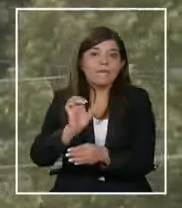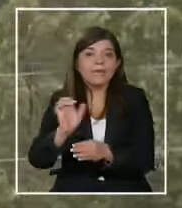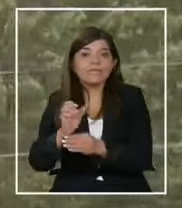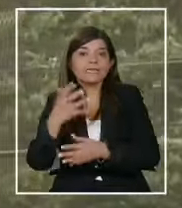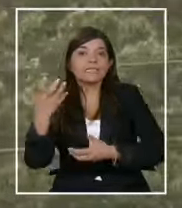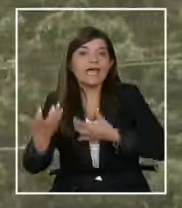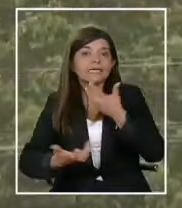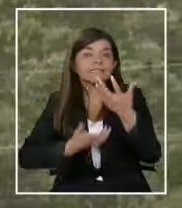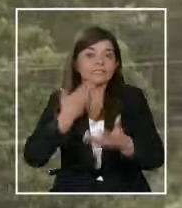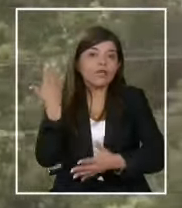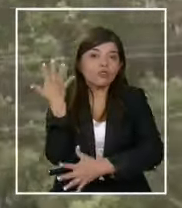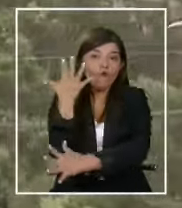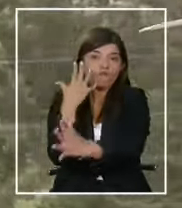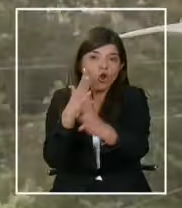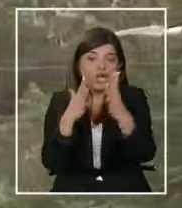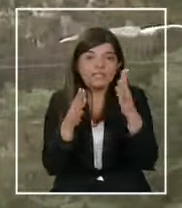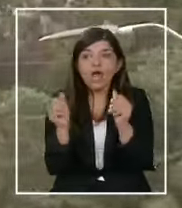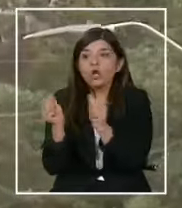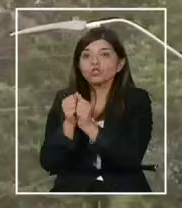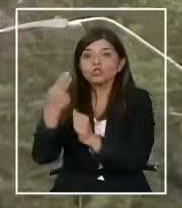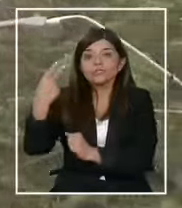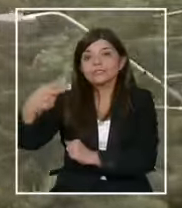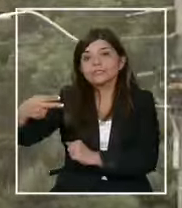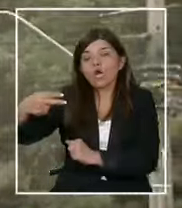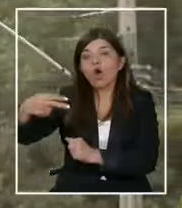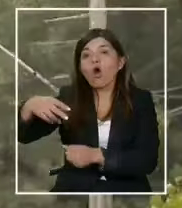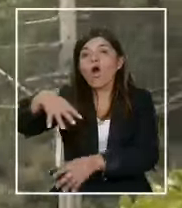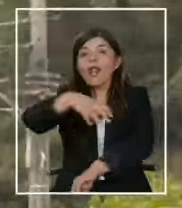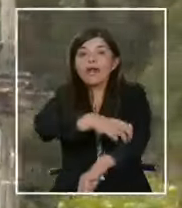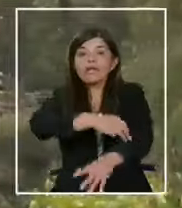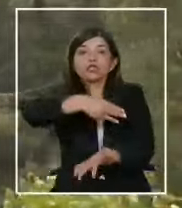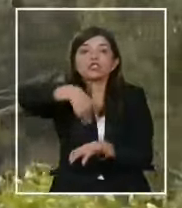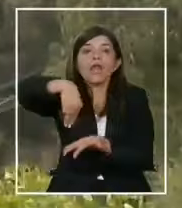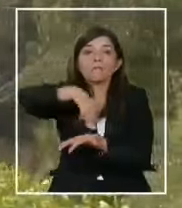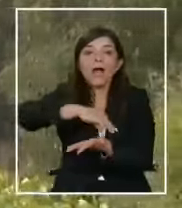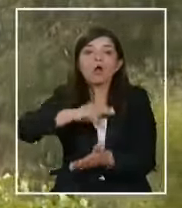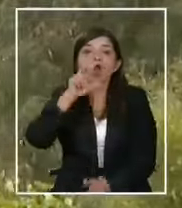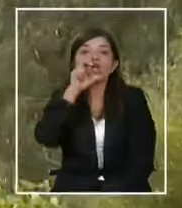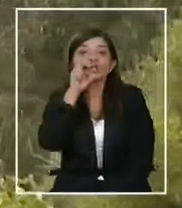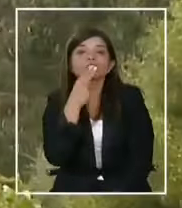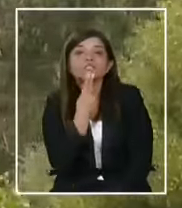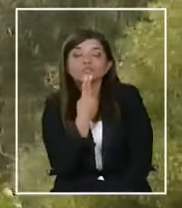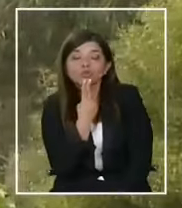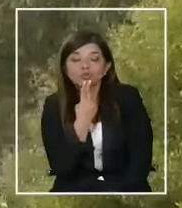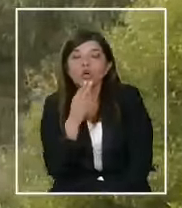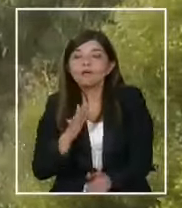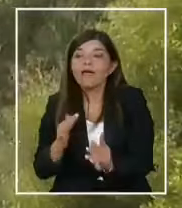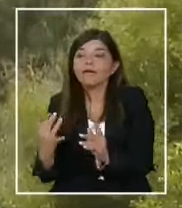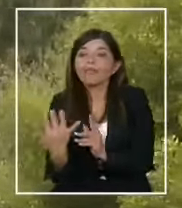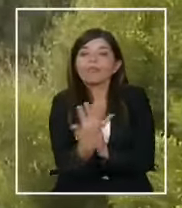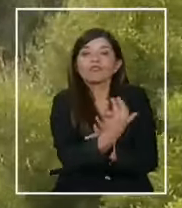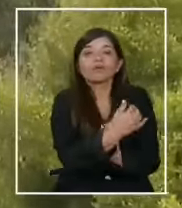incendios forestales. Ricardo, ahí contigo, con todo el equipo en la región del Maule, en Constitución y sus alrededores. Muchísimas gracias nuevamente.